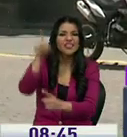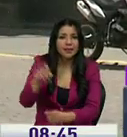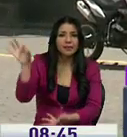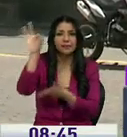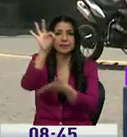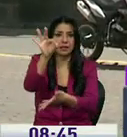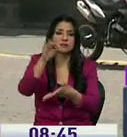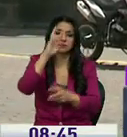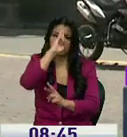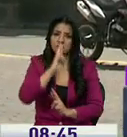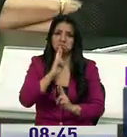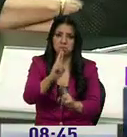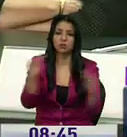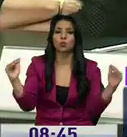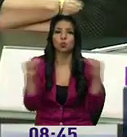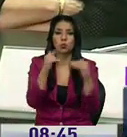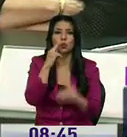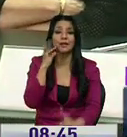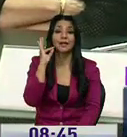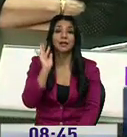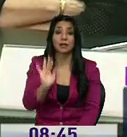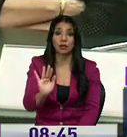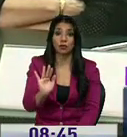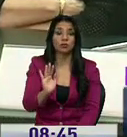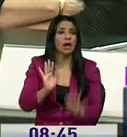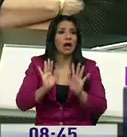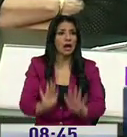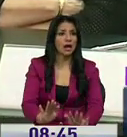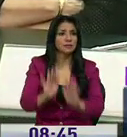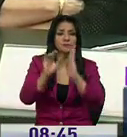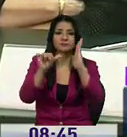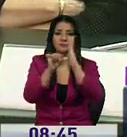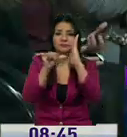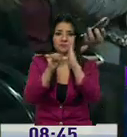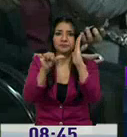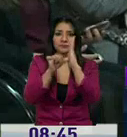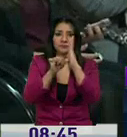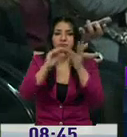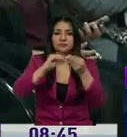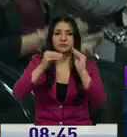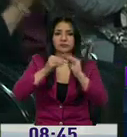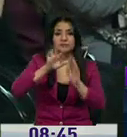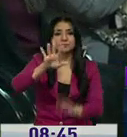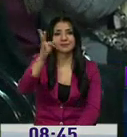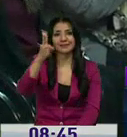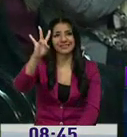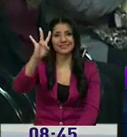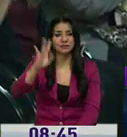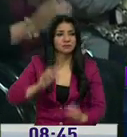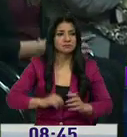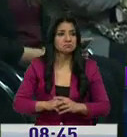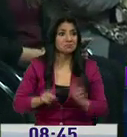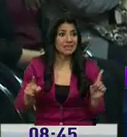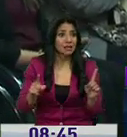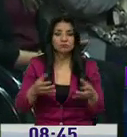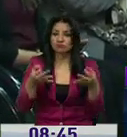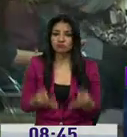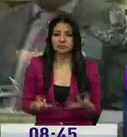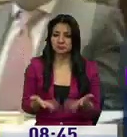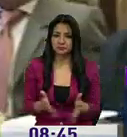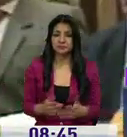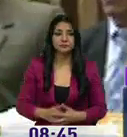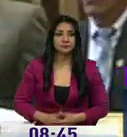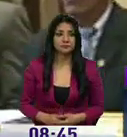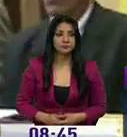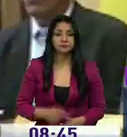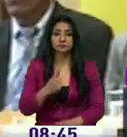vicealcaldesa, respetando la paridad de género, tal como lo establece la ley en el artículo 317 del COTAD, pero ello no se cumplió y